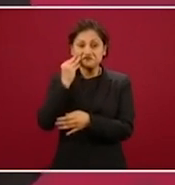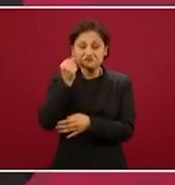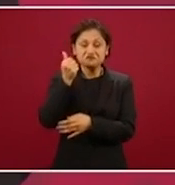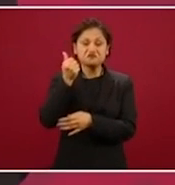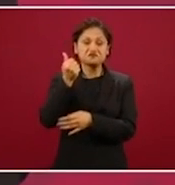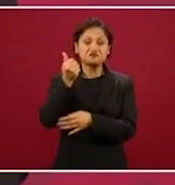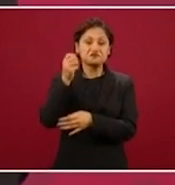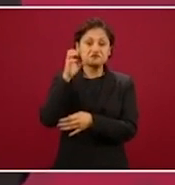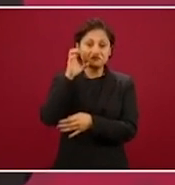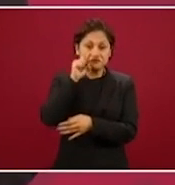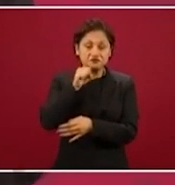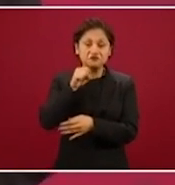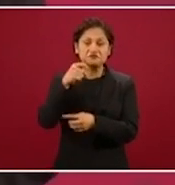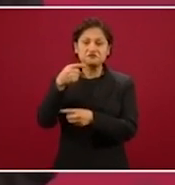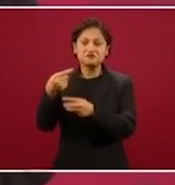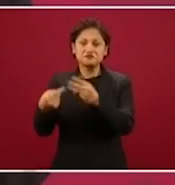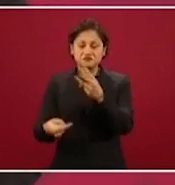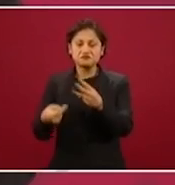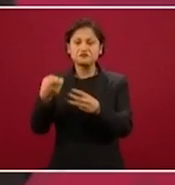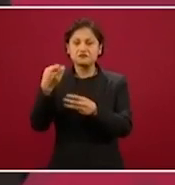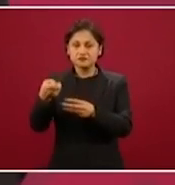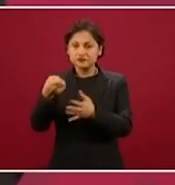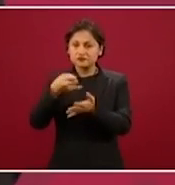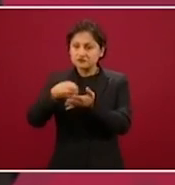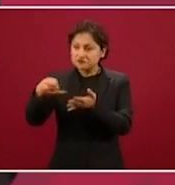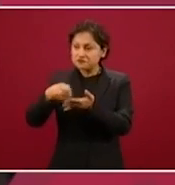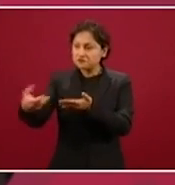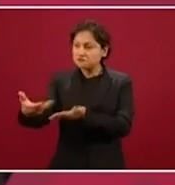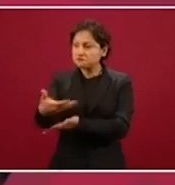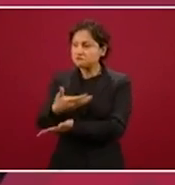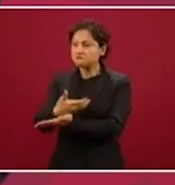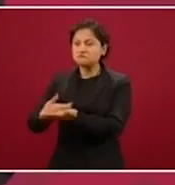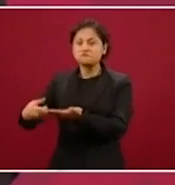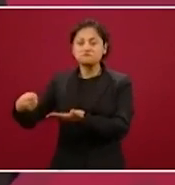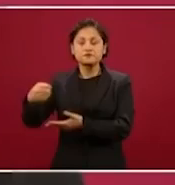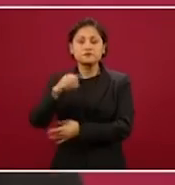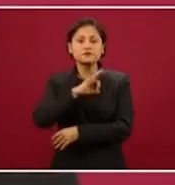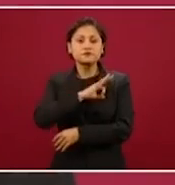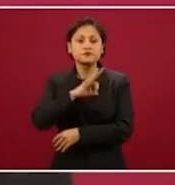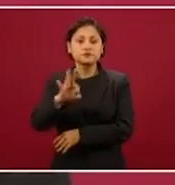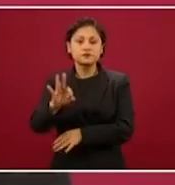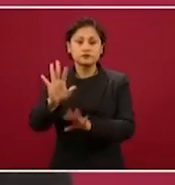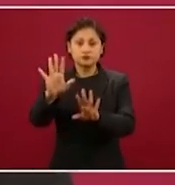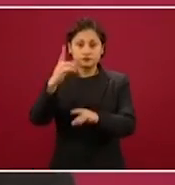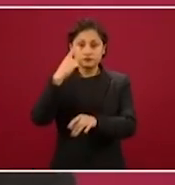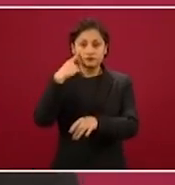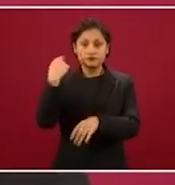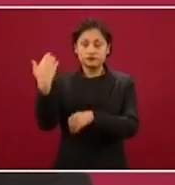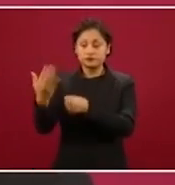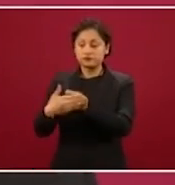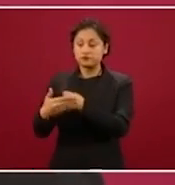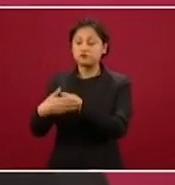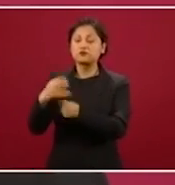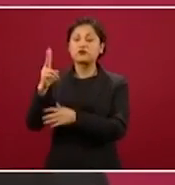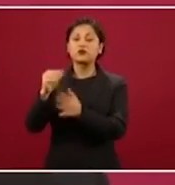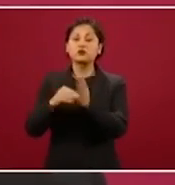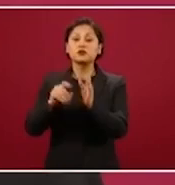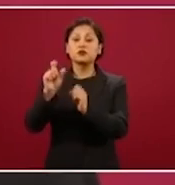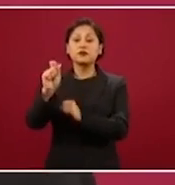tiempo, que cuando terminemos en el 24 ya estén las plantaciones y que